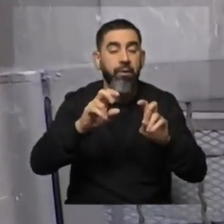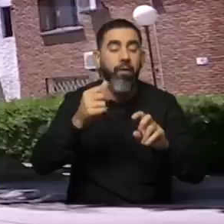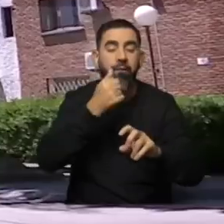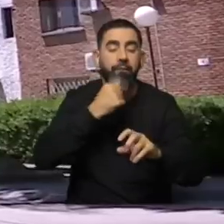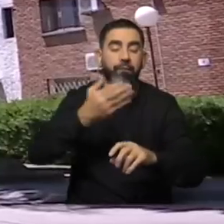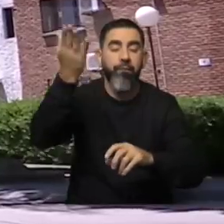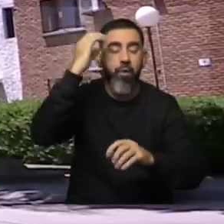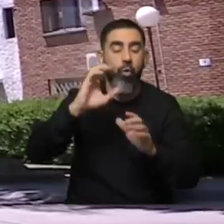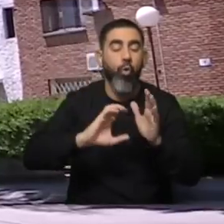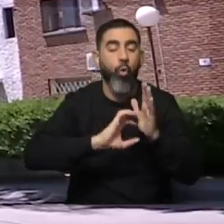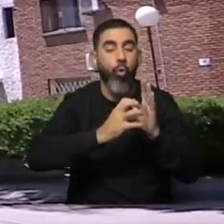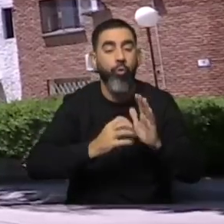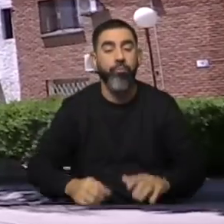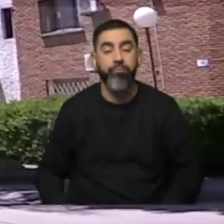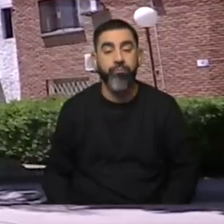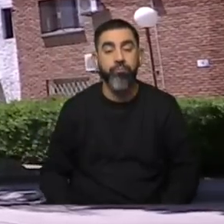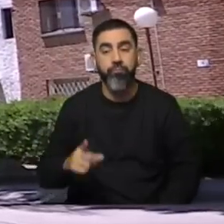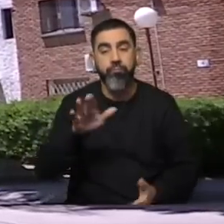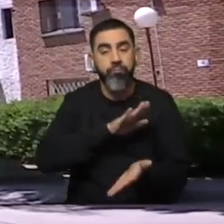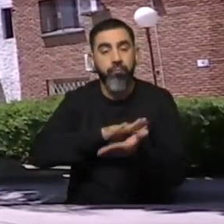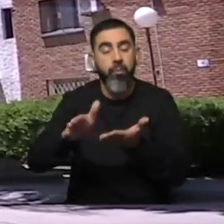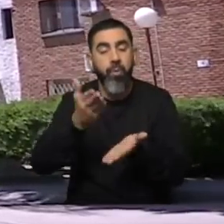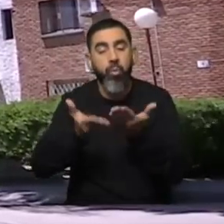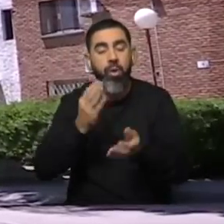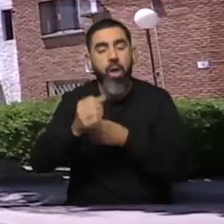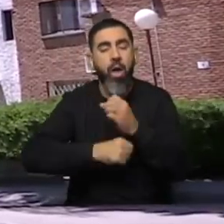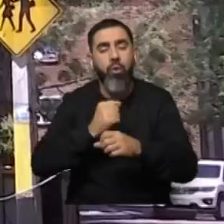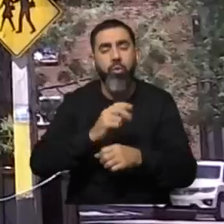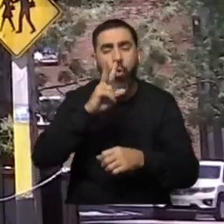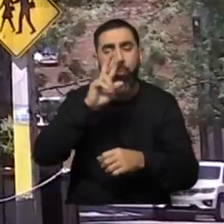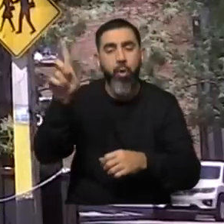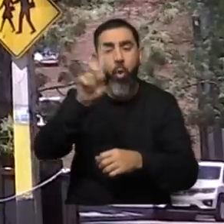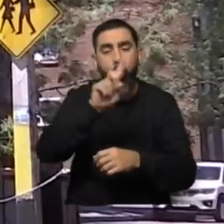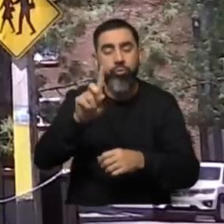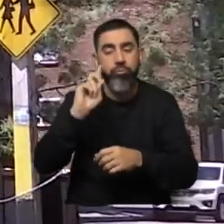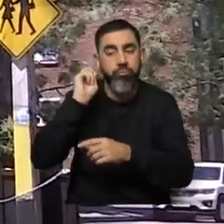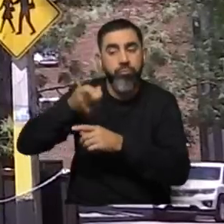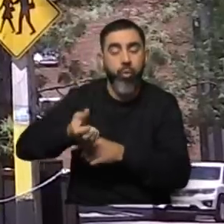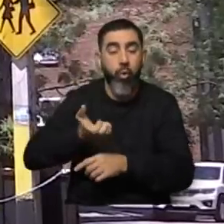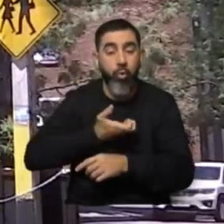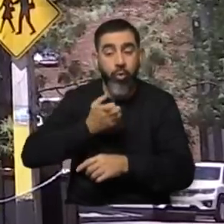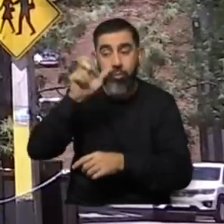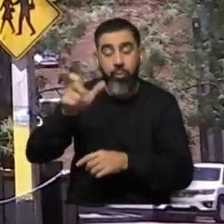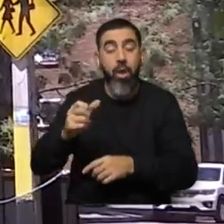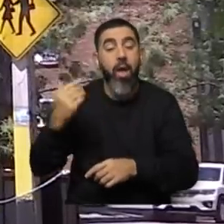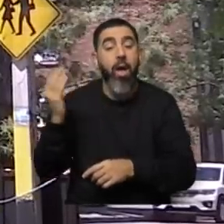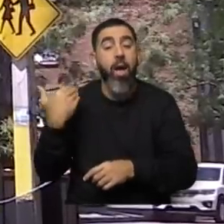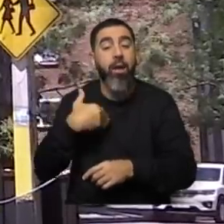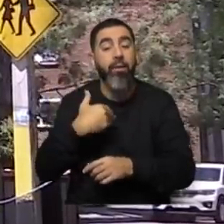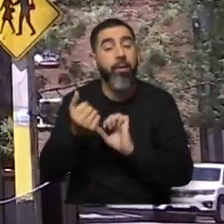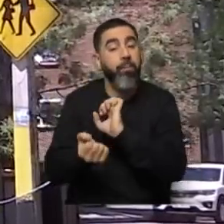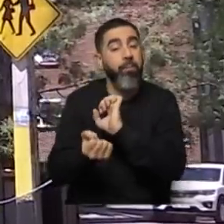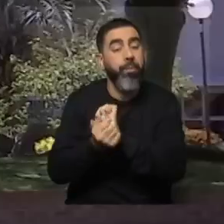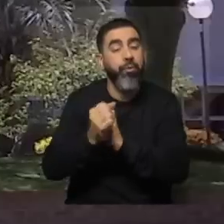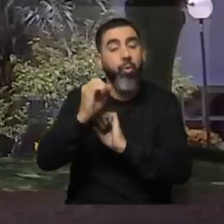viejo código de proceso penal Darío está prófugo de la justicia desde el año 2011 tras ser imputado por el crimen de alter un ciudadano argentino detenido por